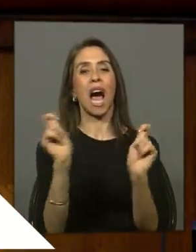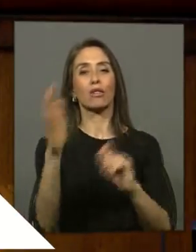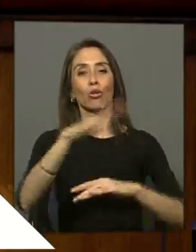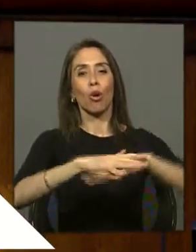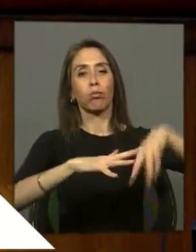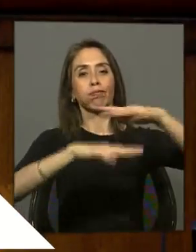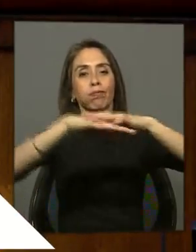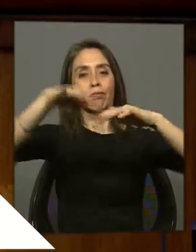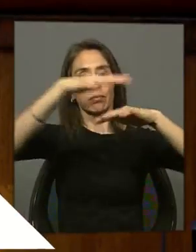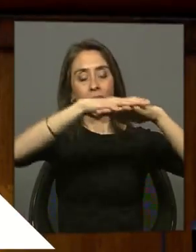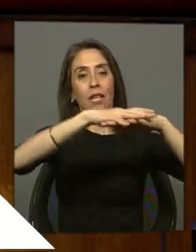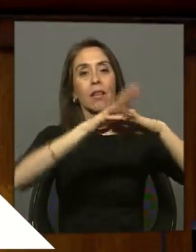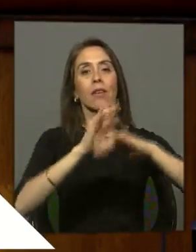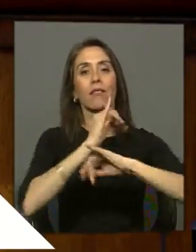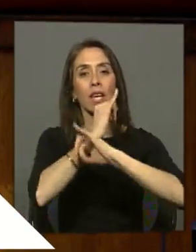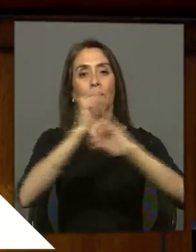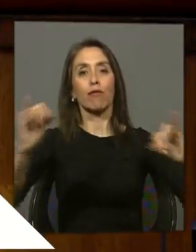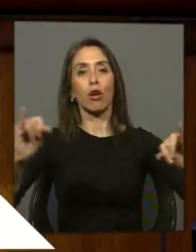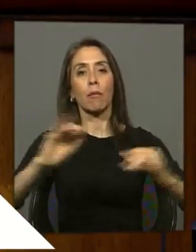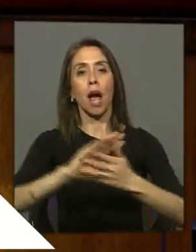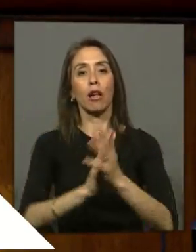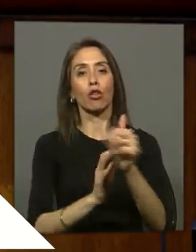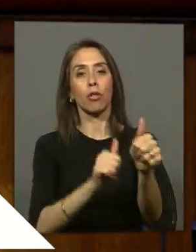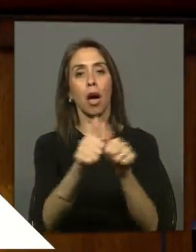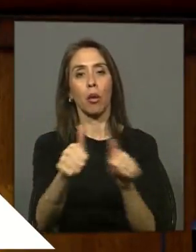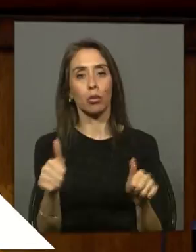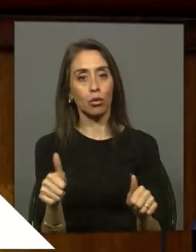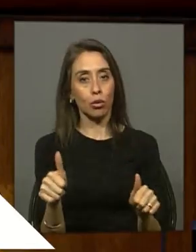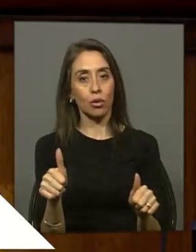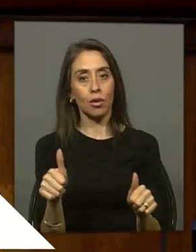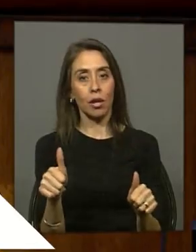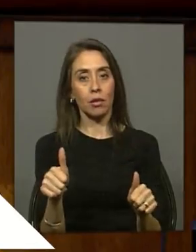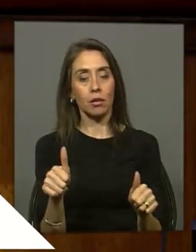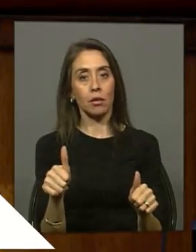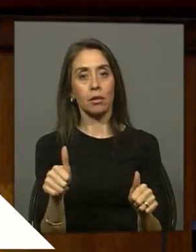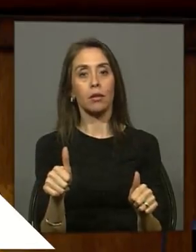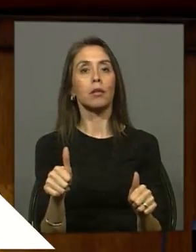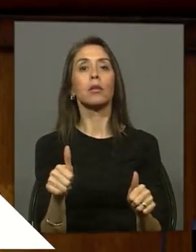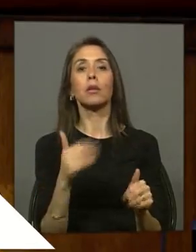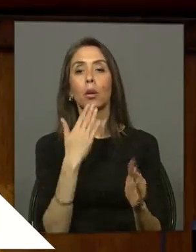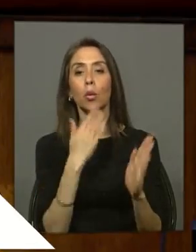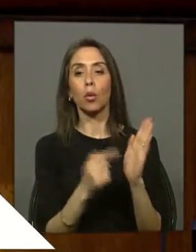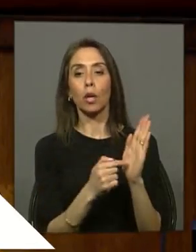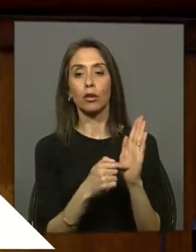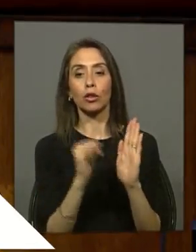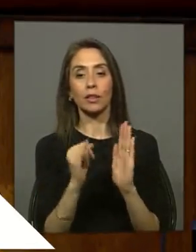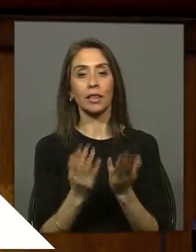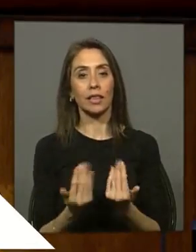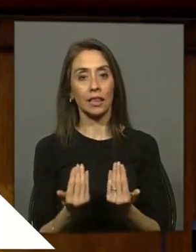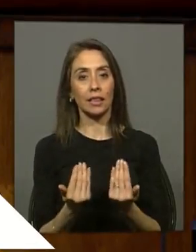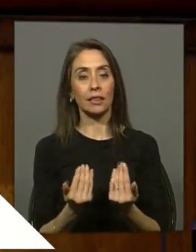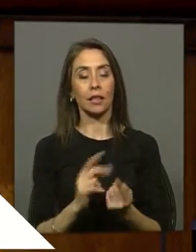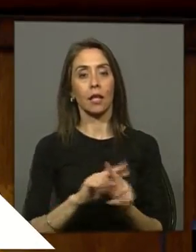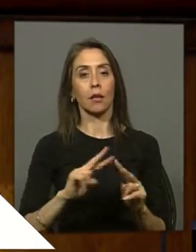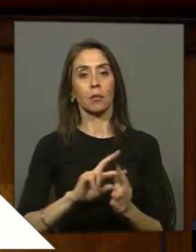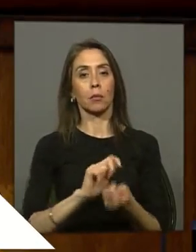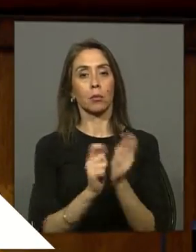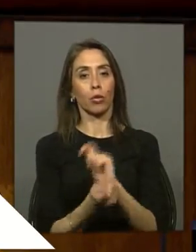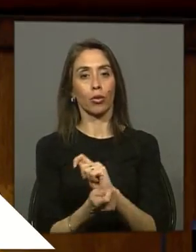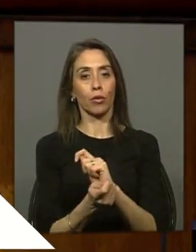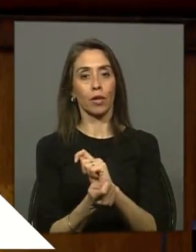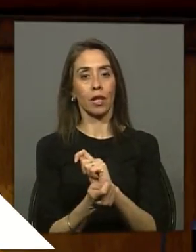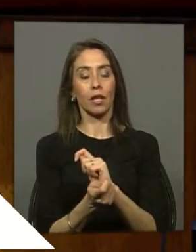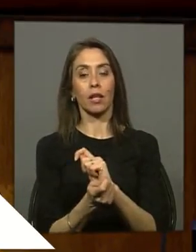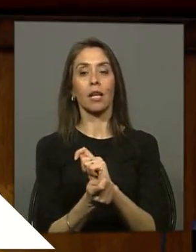puesto en conocimiento de todas las autoridades pertinentes a fin de que sea aplicado y en caso sea necesario se rectifique cualquier